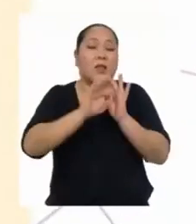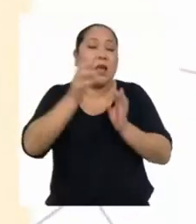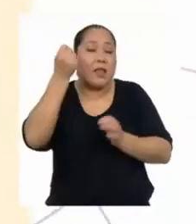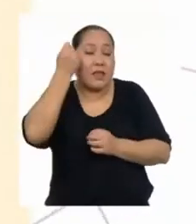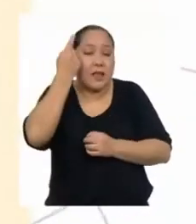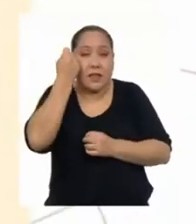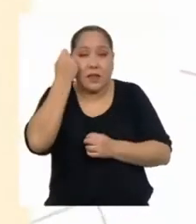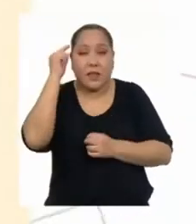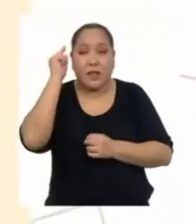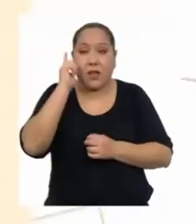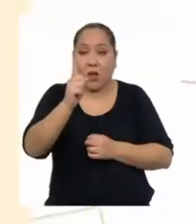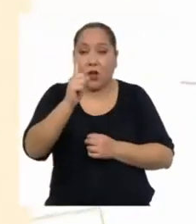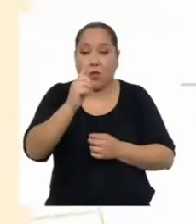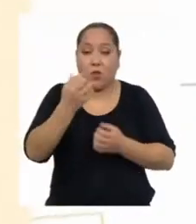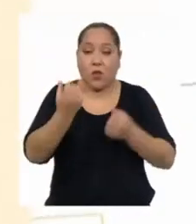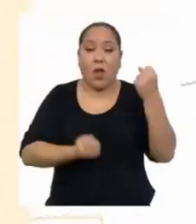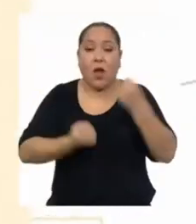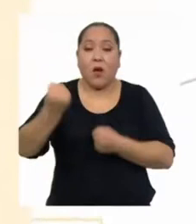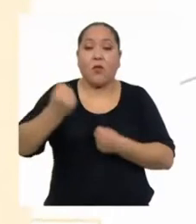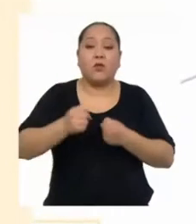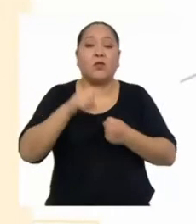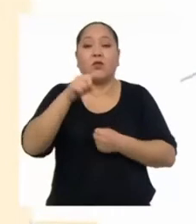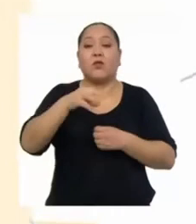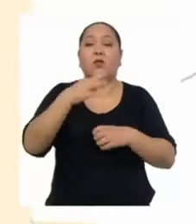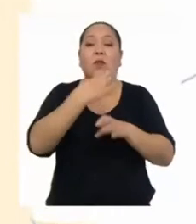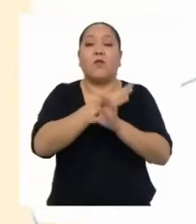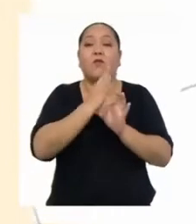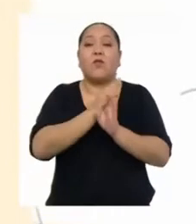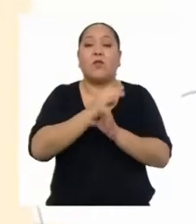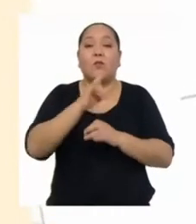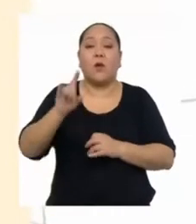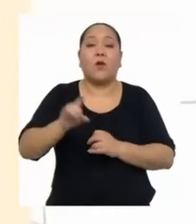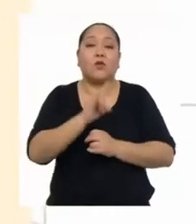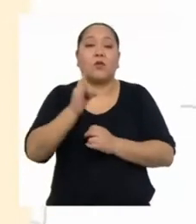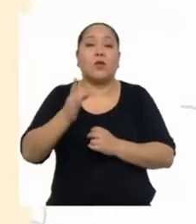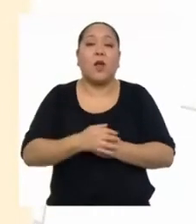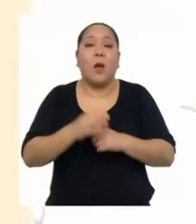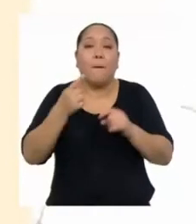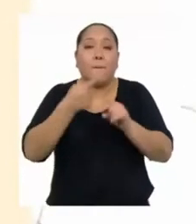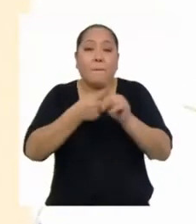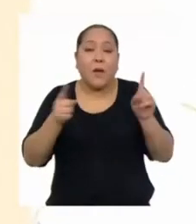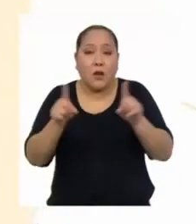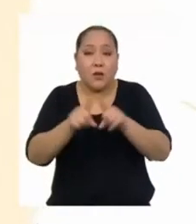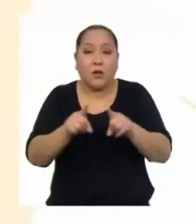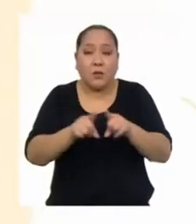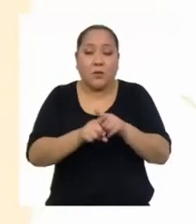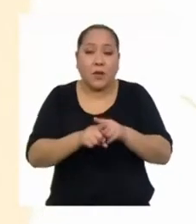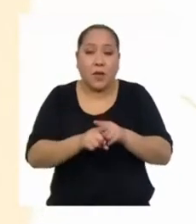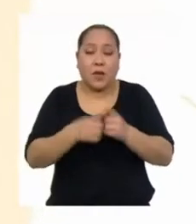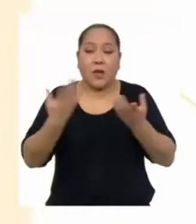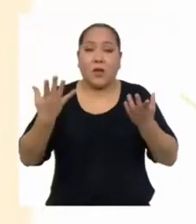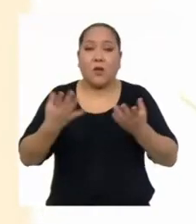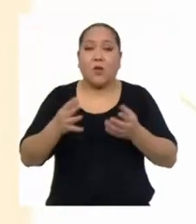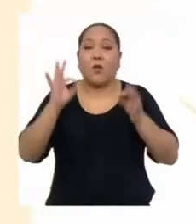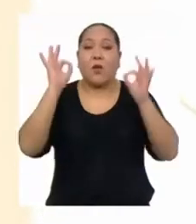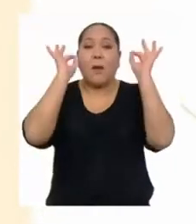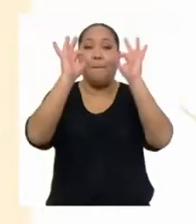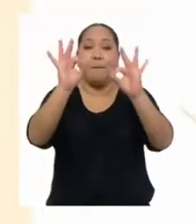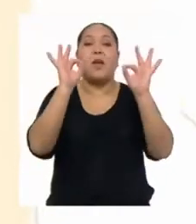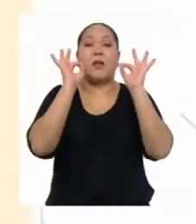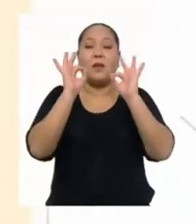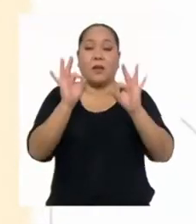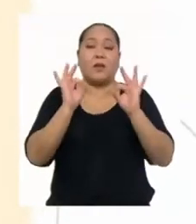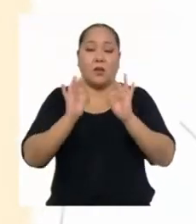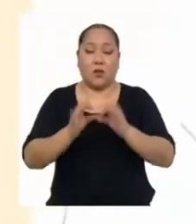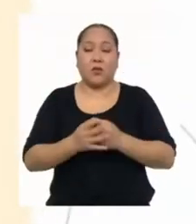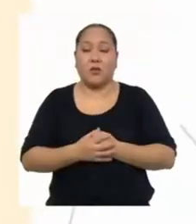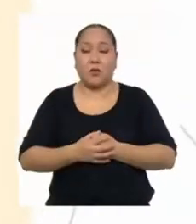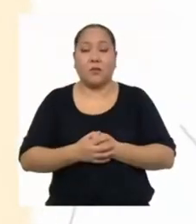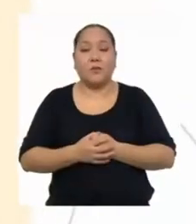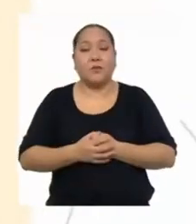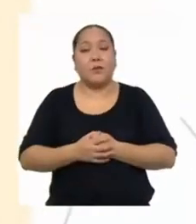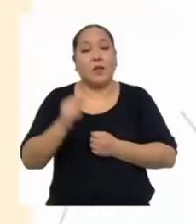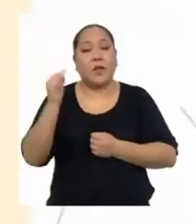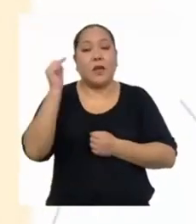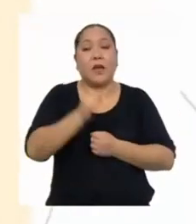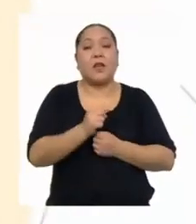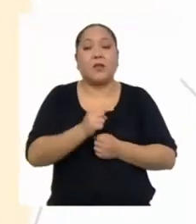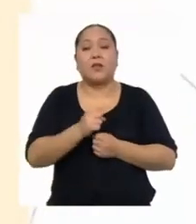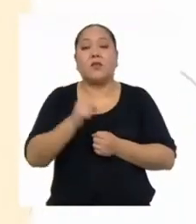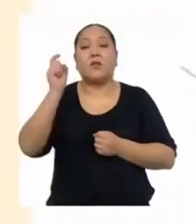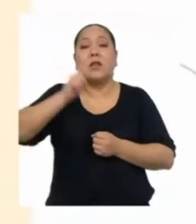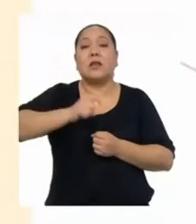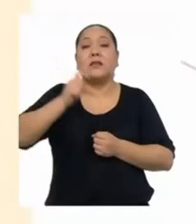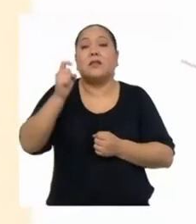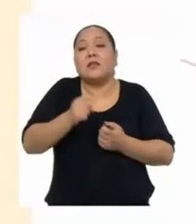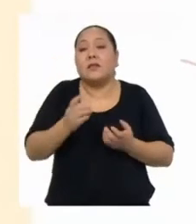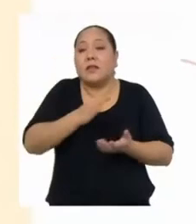que un auto es una herramienta, pero también un arma, una muy peligrosa. Es por ello que es necesario